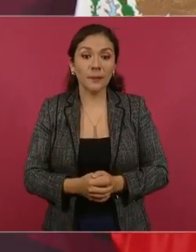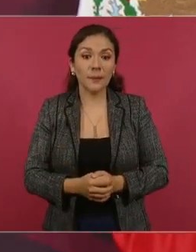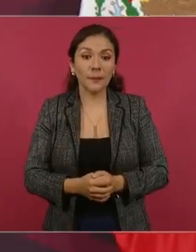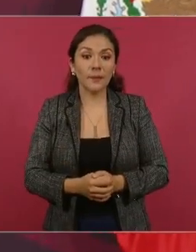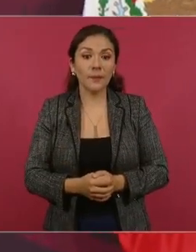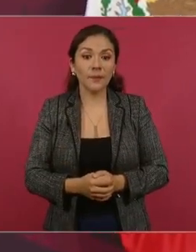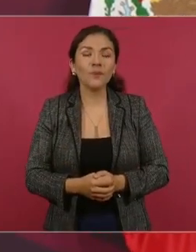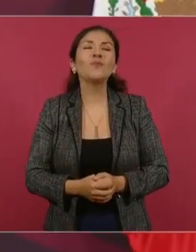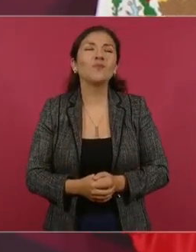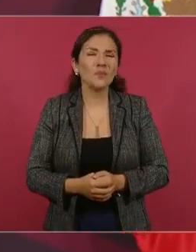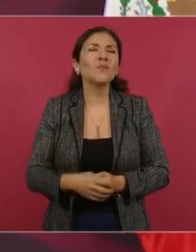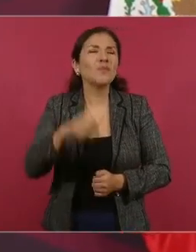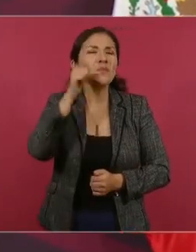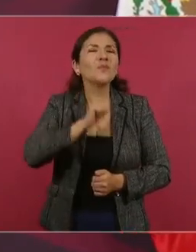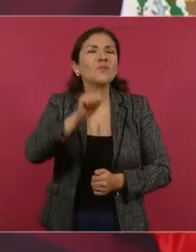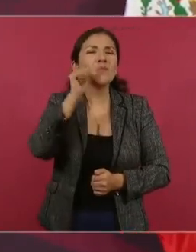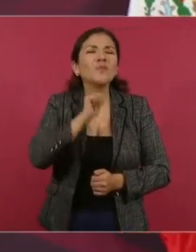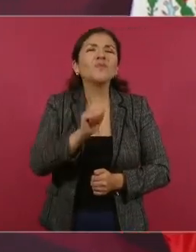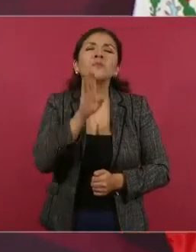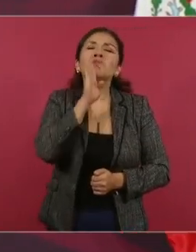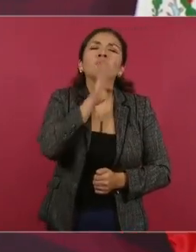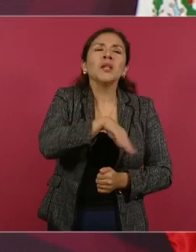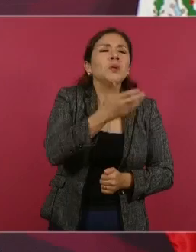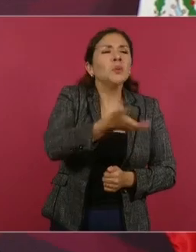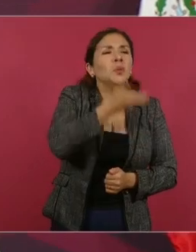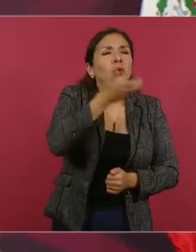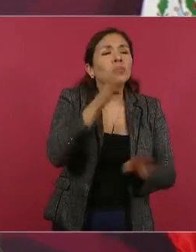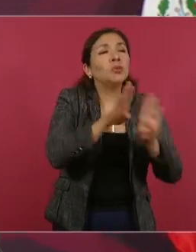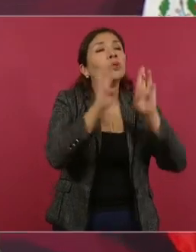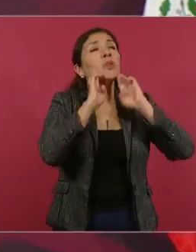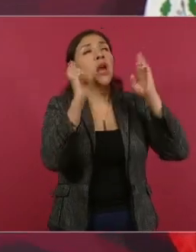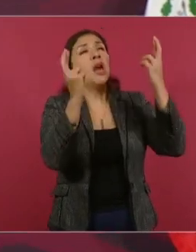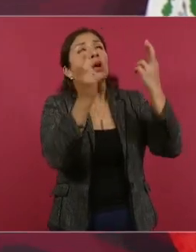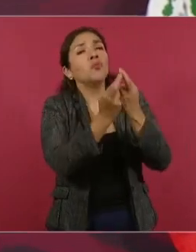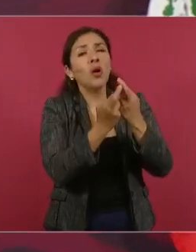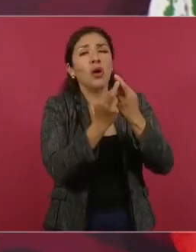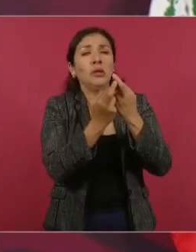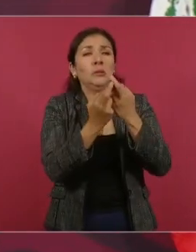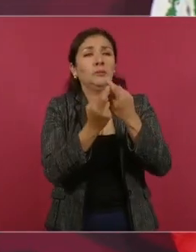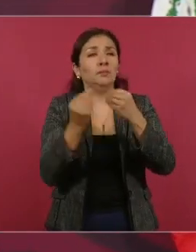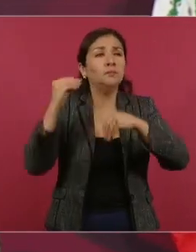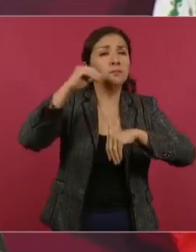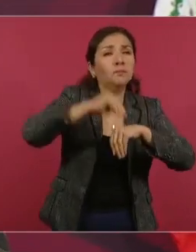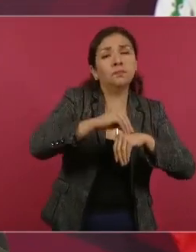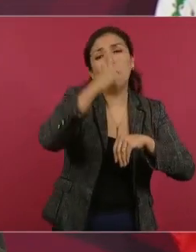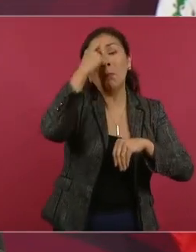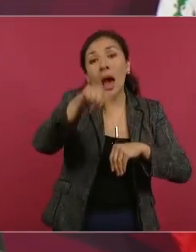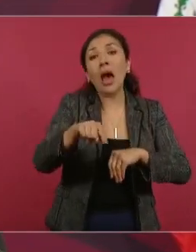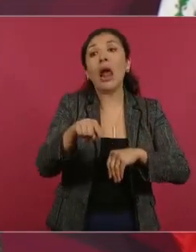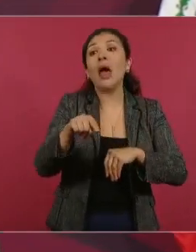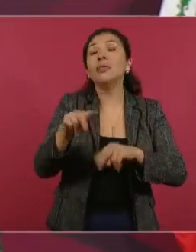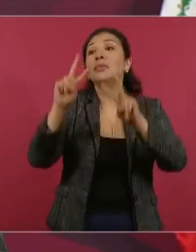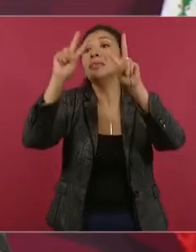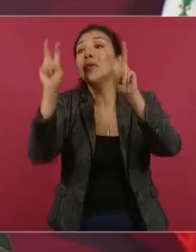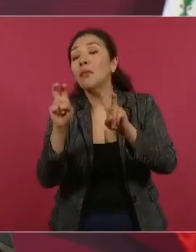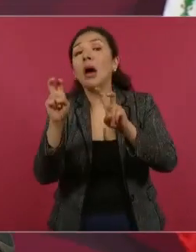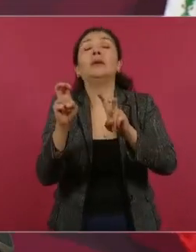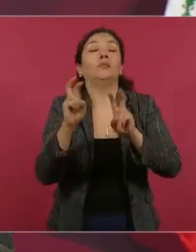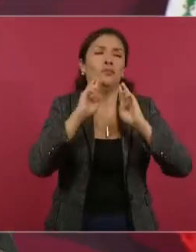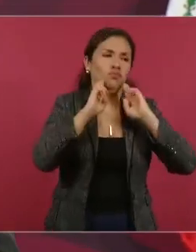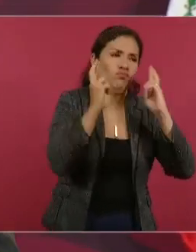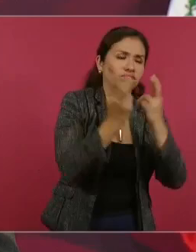Hay la mala costumbre de hacer reuniones, cumbres, para todo en el mundo,